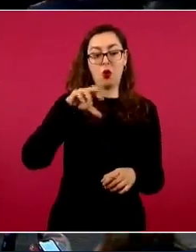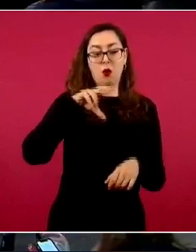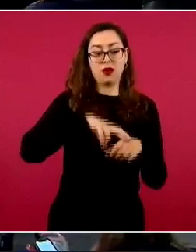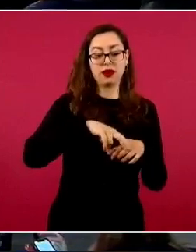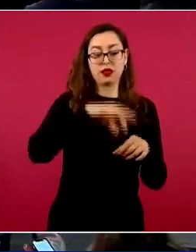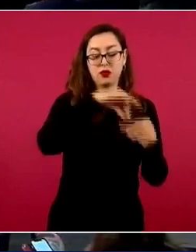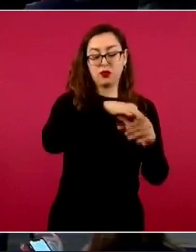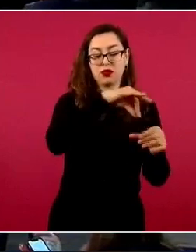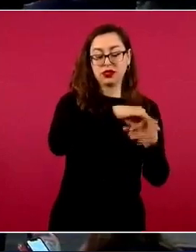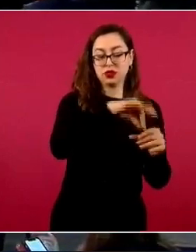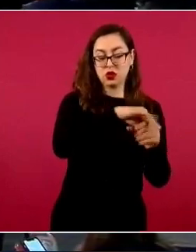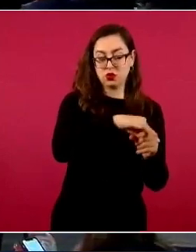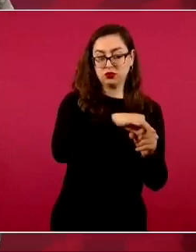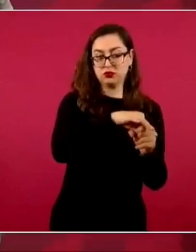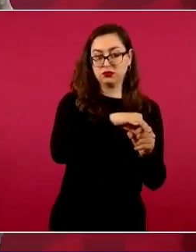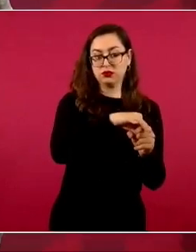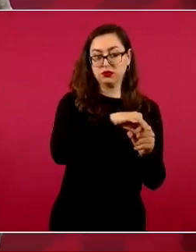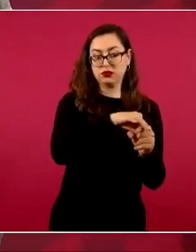Rulfo,